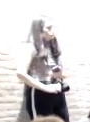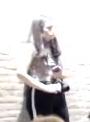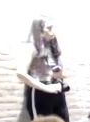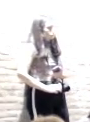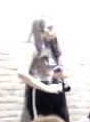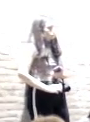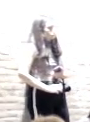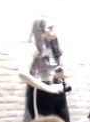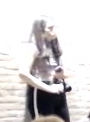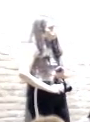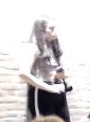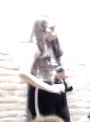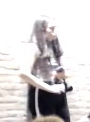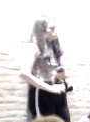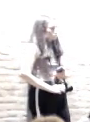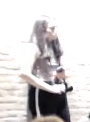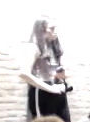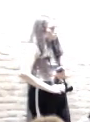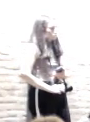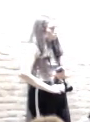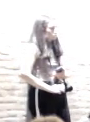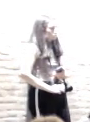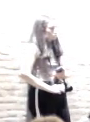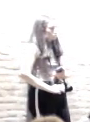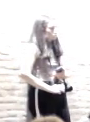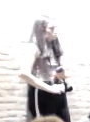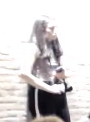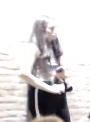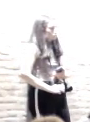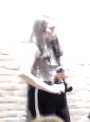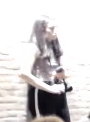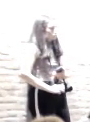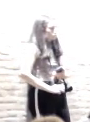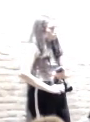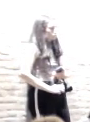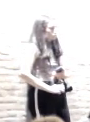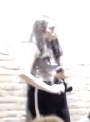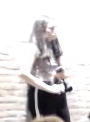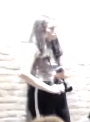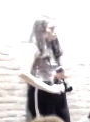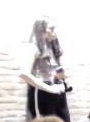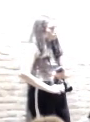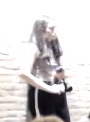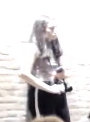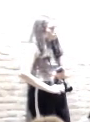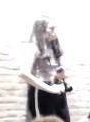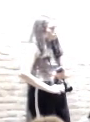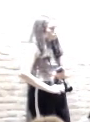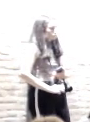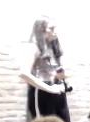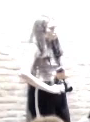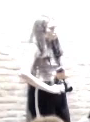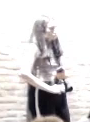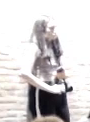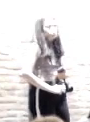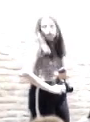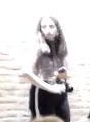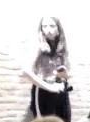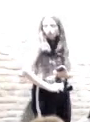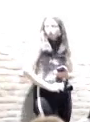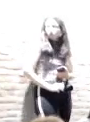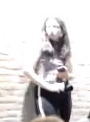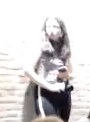económica pero bueno estamos tomando apuntes de que son situaciones totalmente presentes en situaciones de